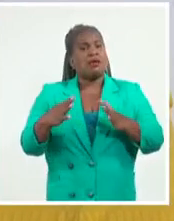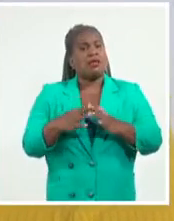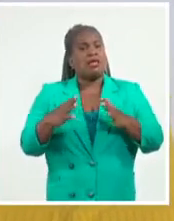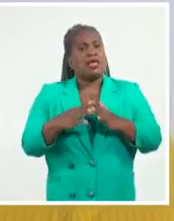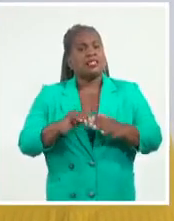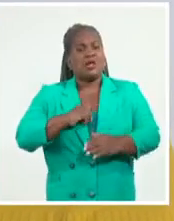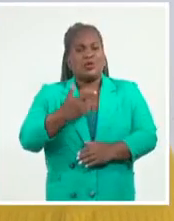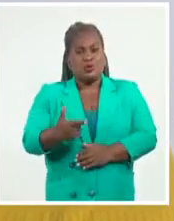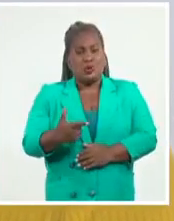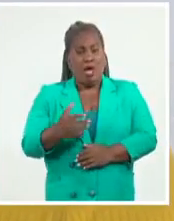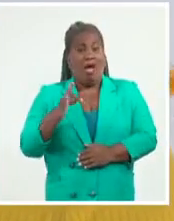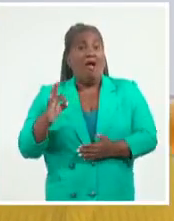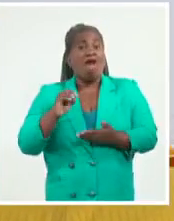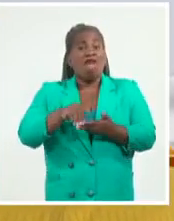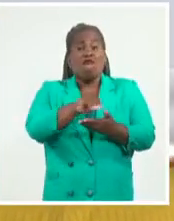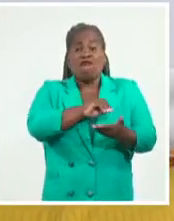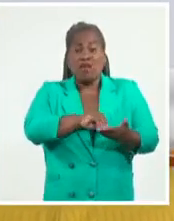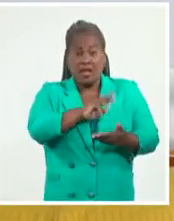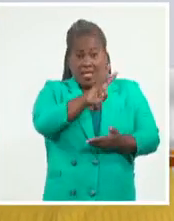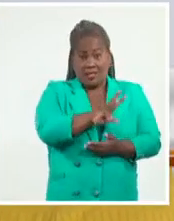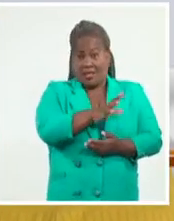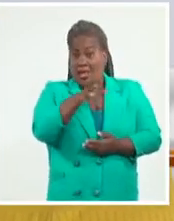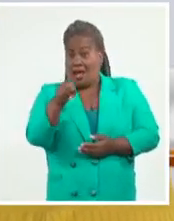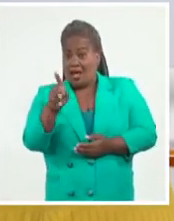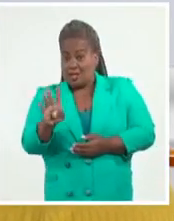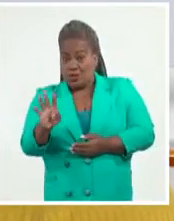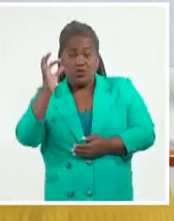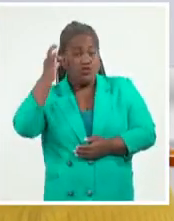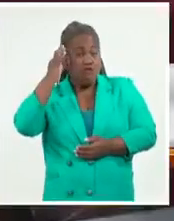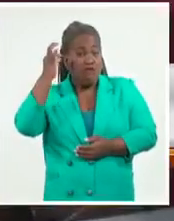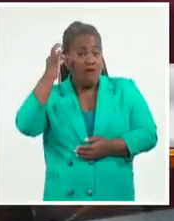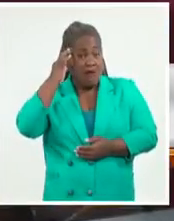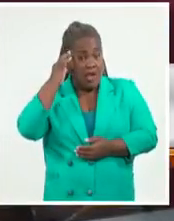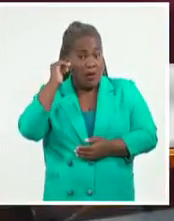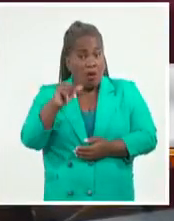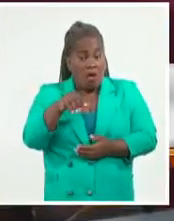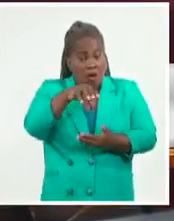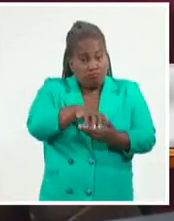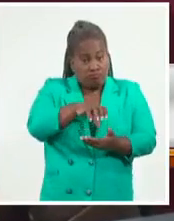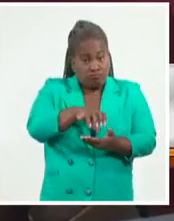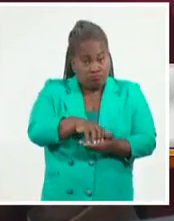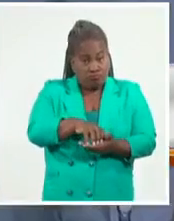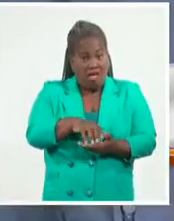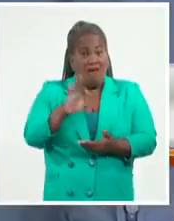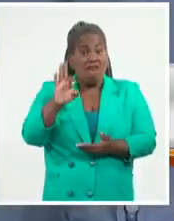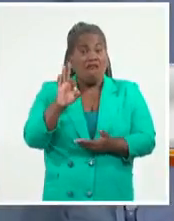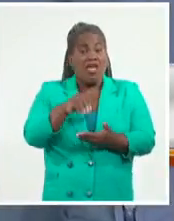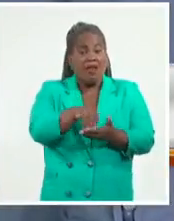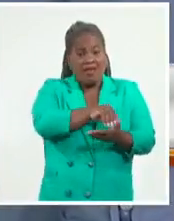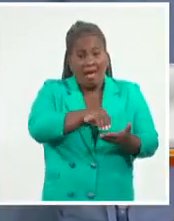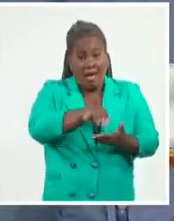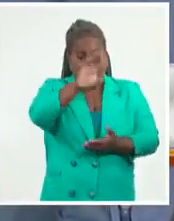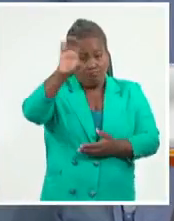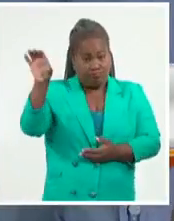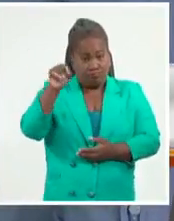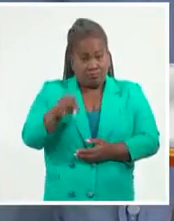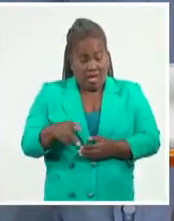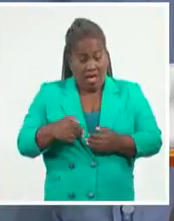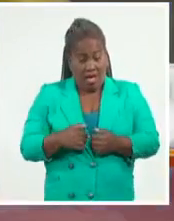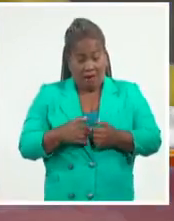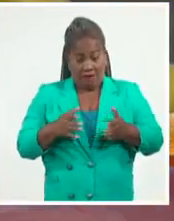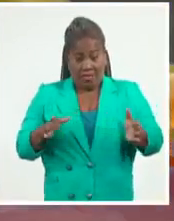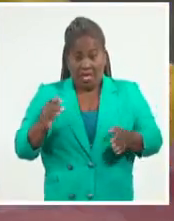feria vuelve este año ya del 3 al 14 de febrero en su sede habitual, el recinto ferial. Va a estar abierta al público desde